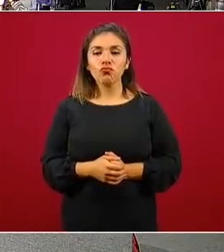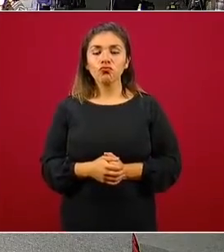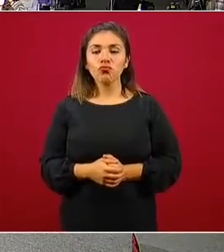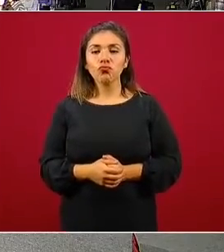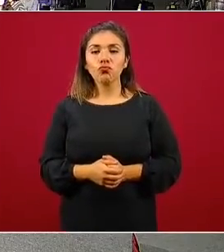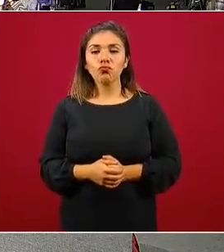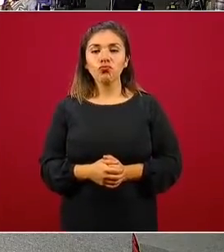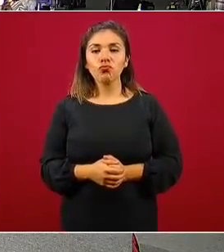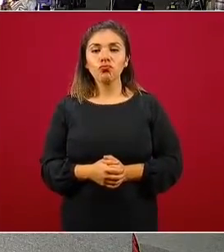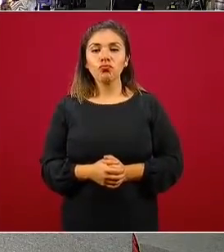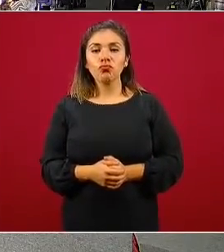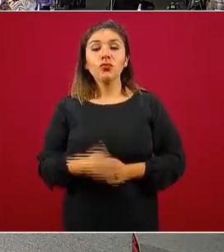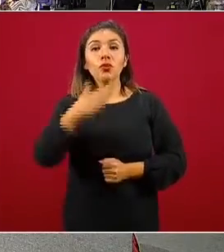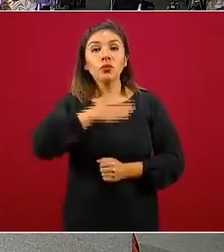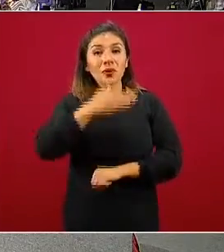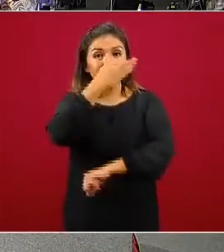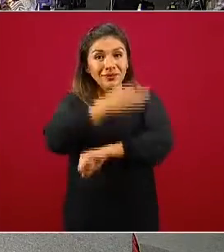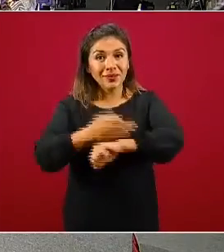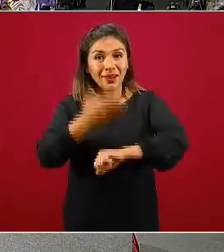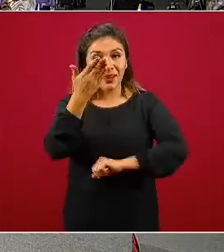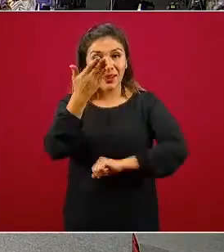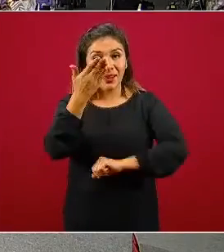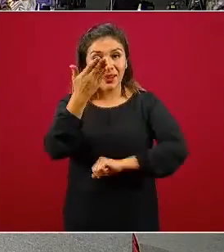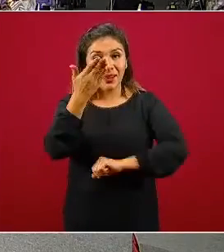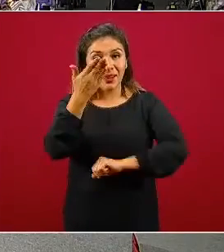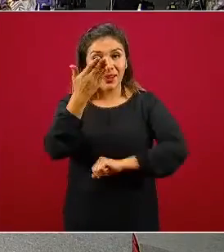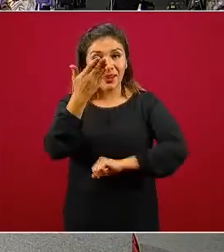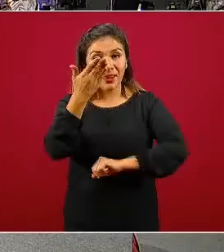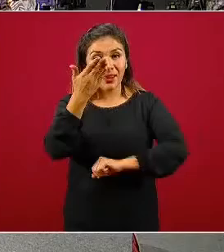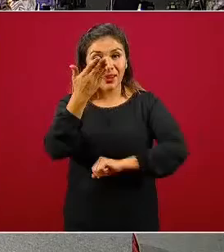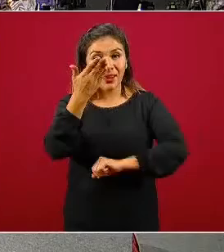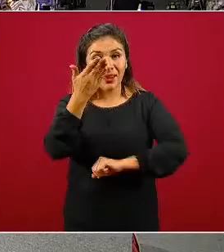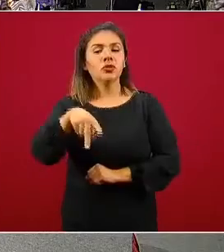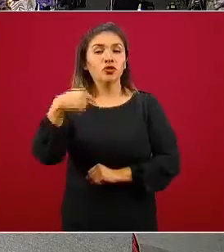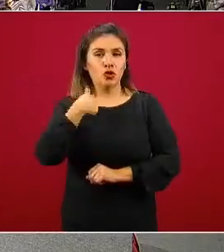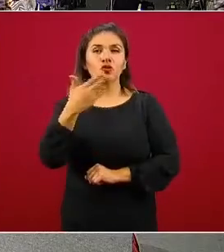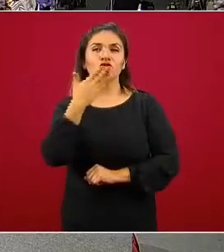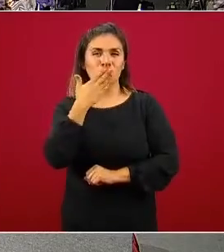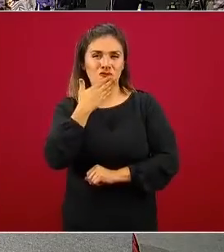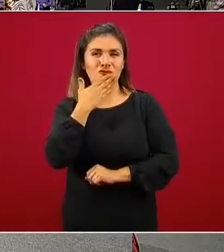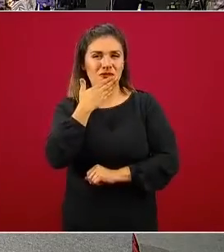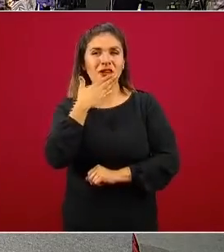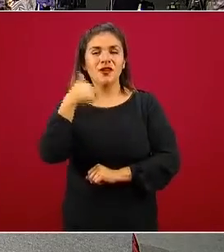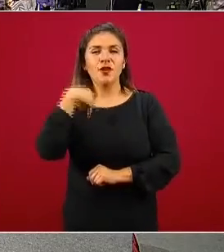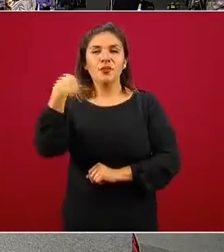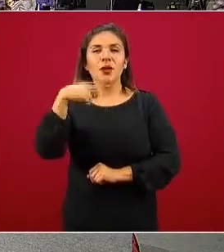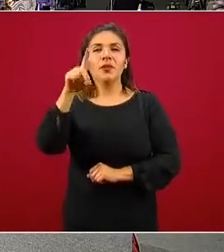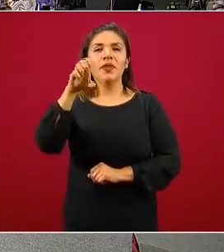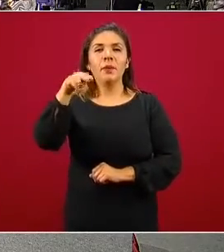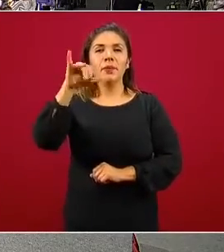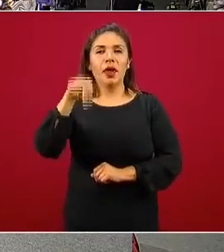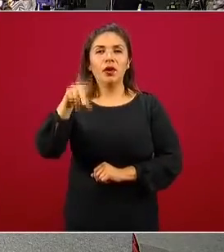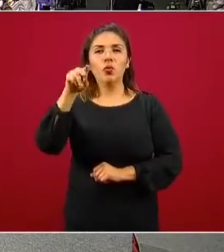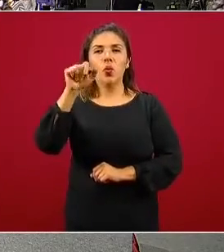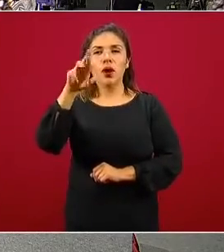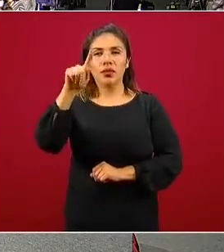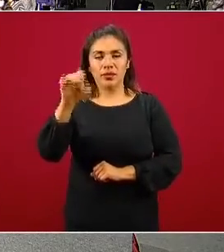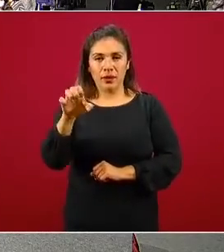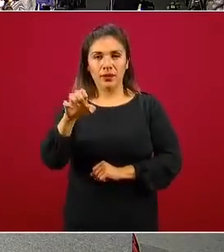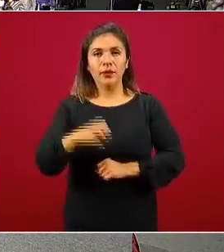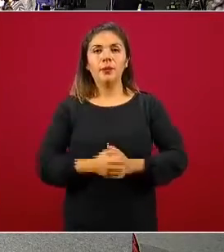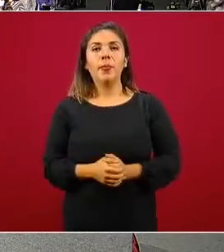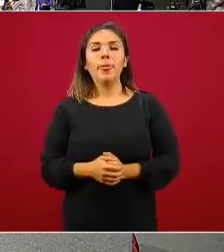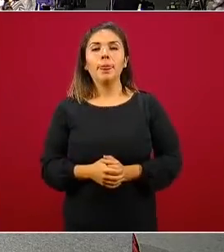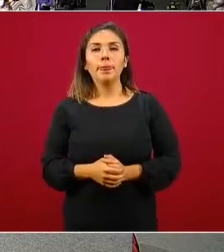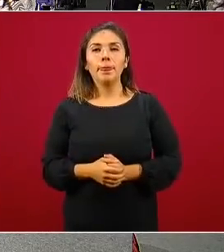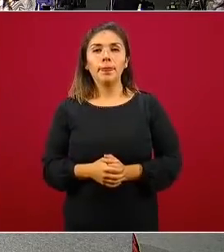favor. Sí, ¿qué tal? Buenas tardes, doctor. Efectivamente, de Sonora, Demián Duarte, de Pasión por los Negocios, Política y Rock and Roll Radio y